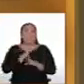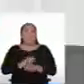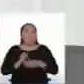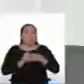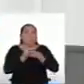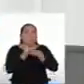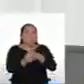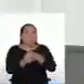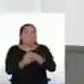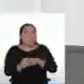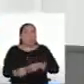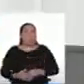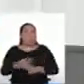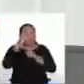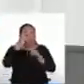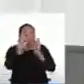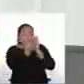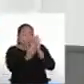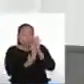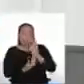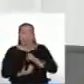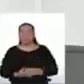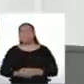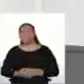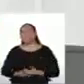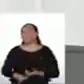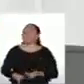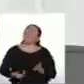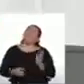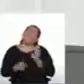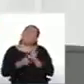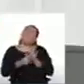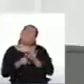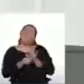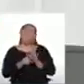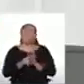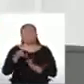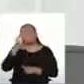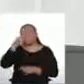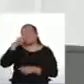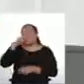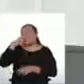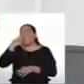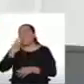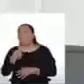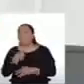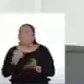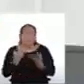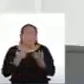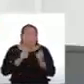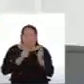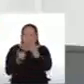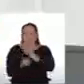seguir. Bueno, pero es que las leyes suelen ser muy aburridas. Yo quería darles un giro,